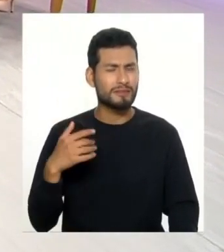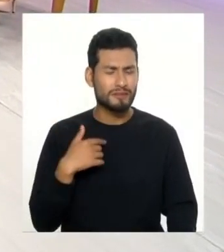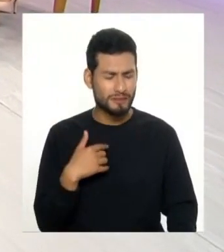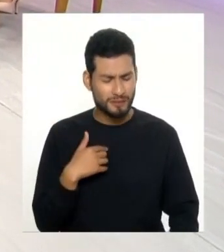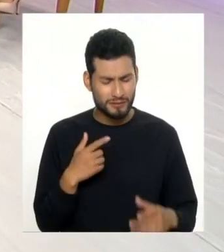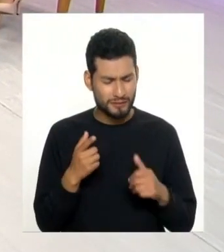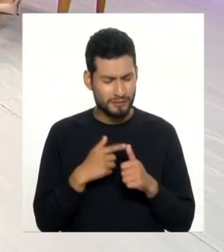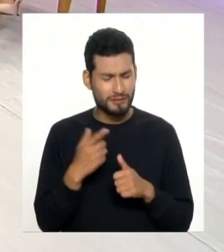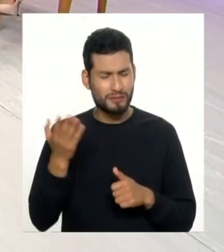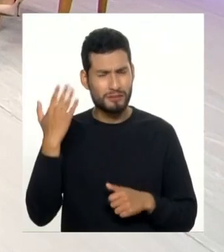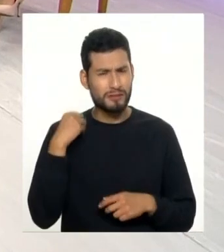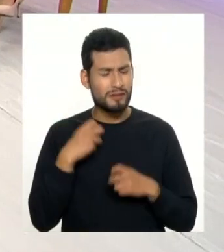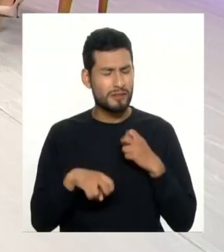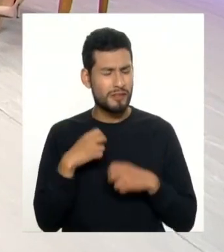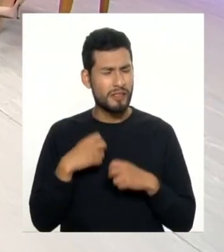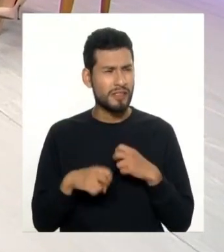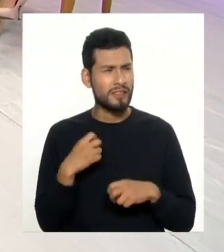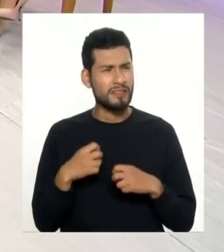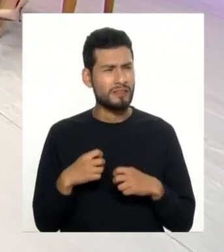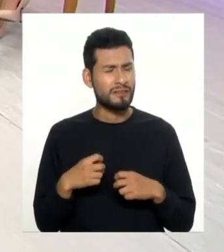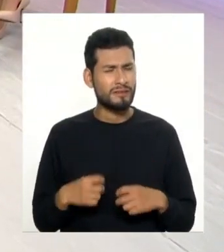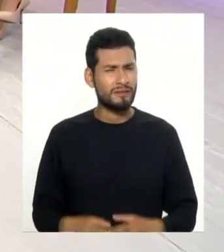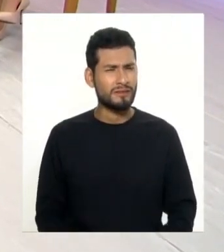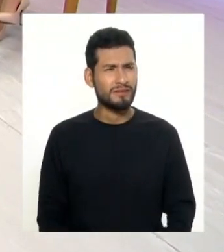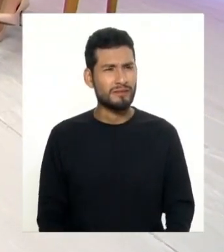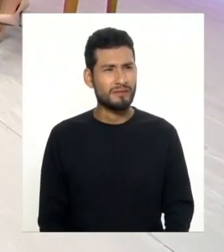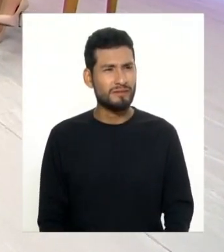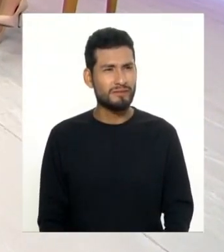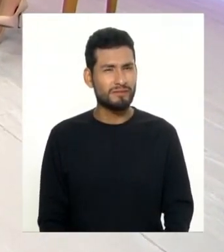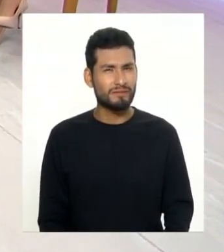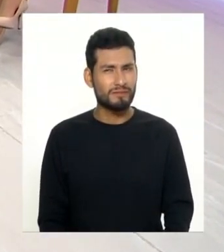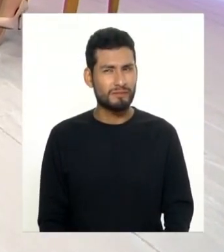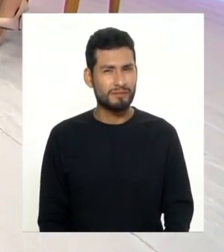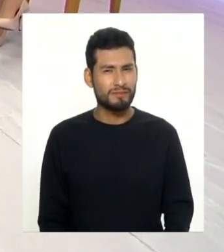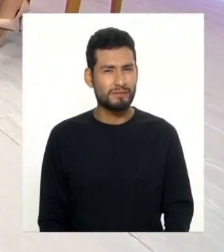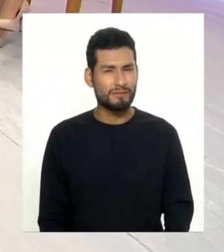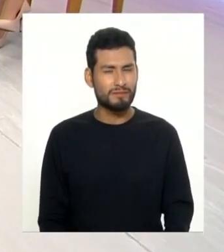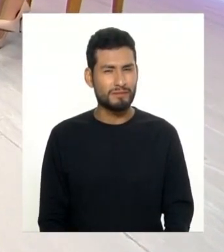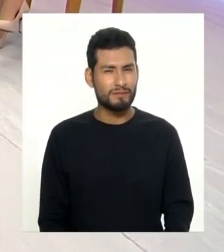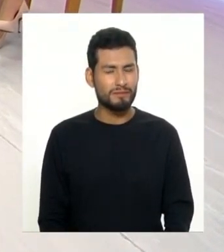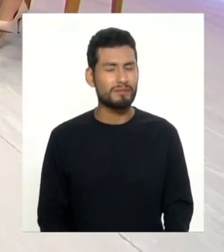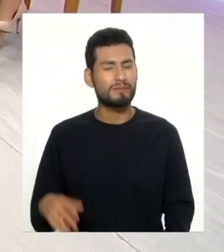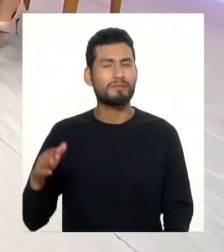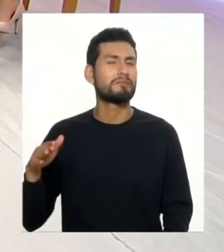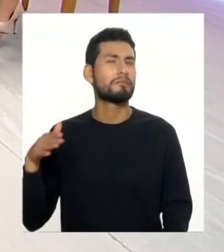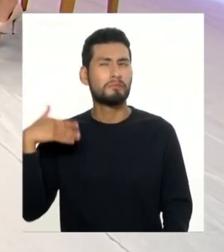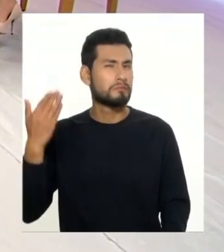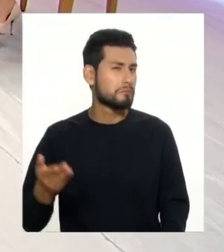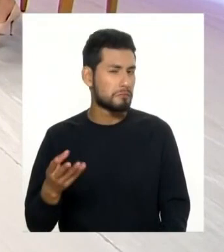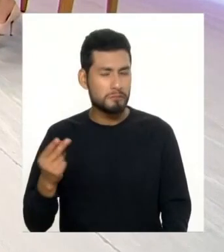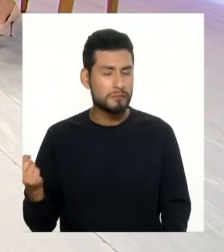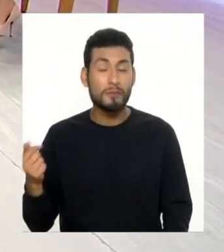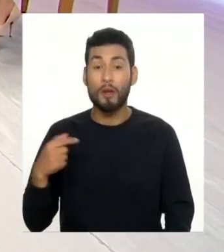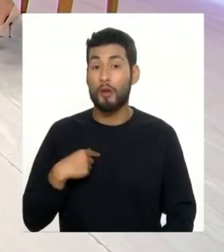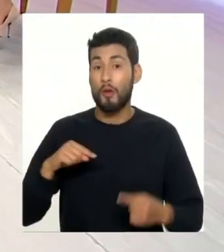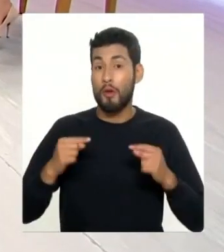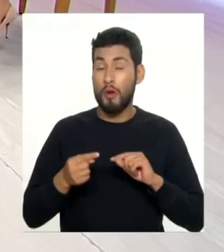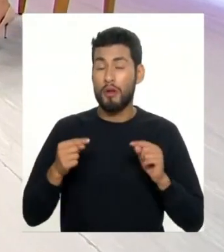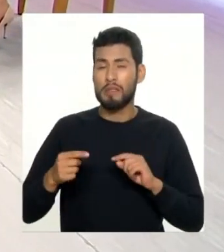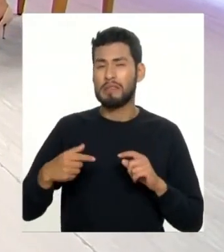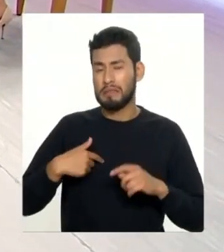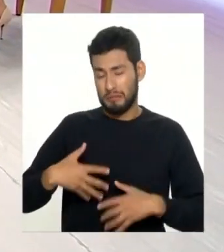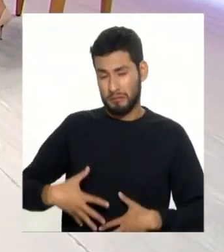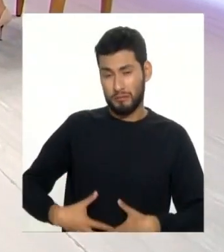un problema con la cervical. Lo que pasar, después se me enfocó el dolor a la zona